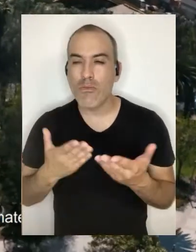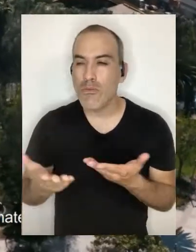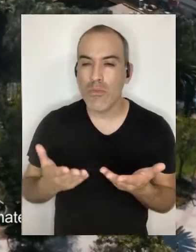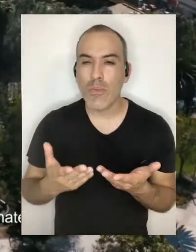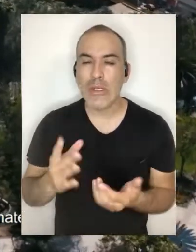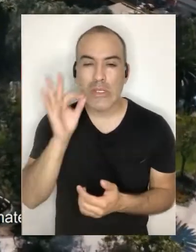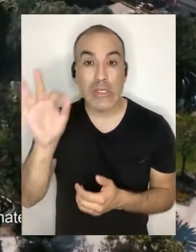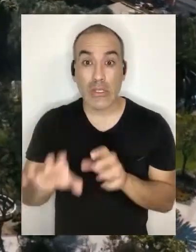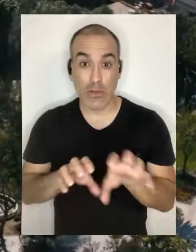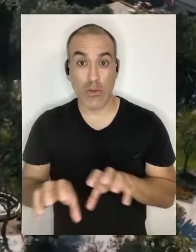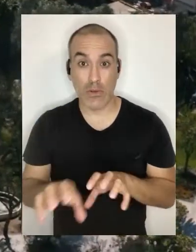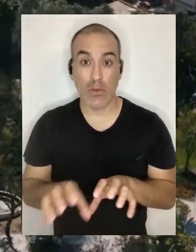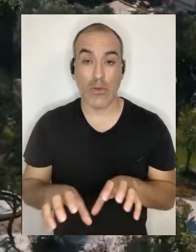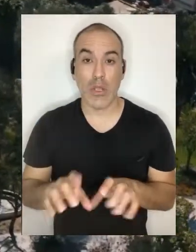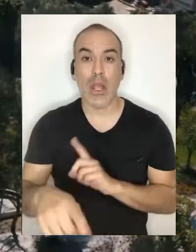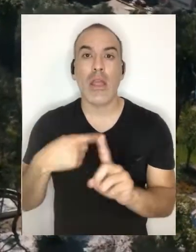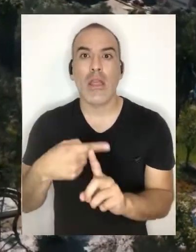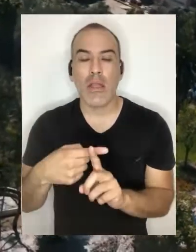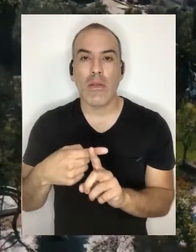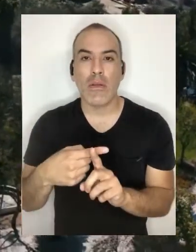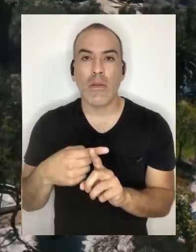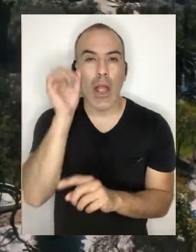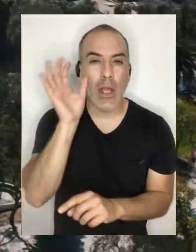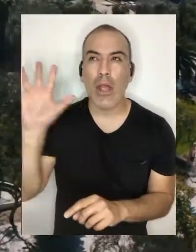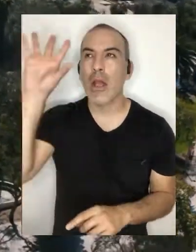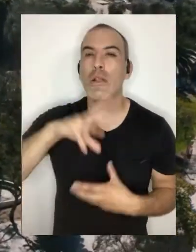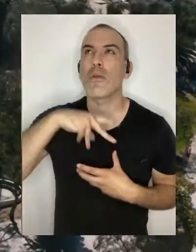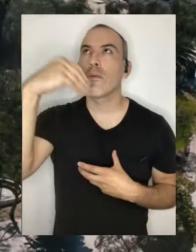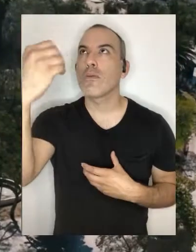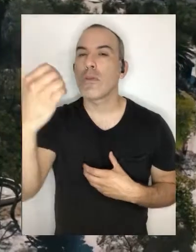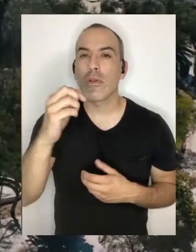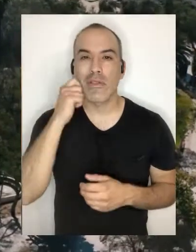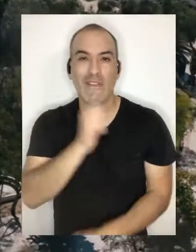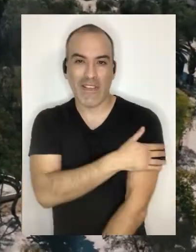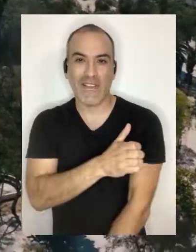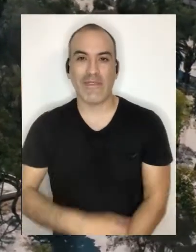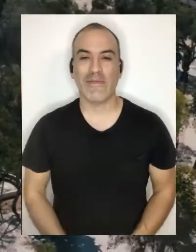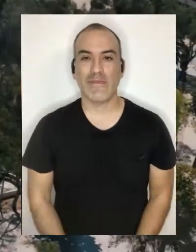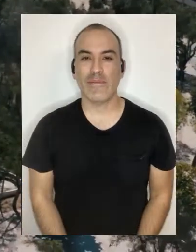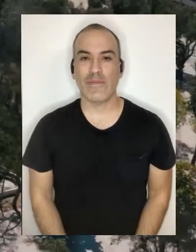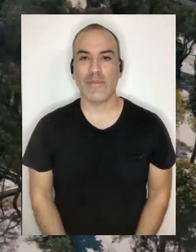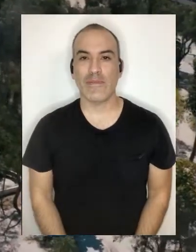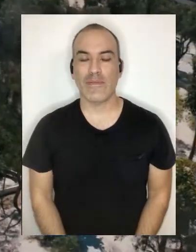la riqueza material como aquella intangible que representa la fe.